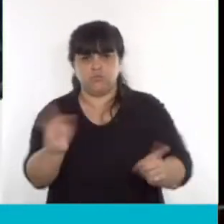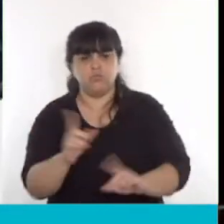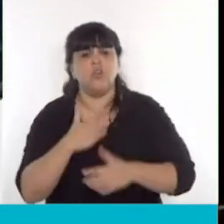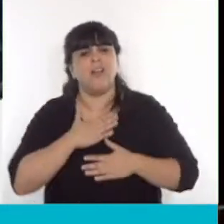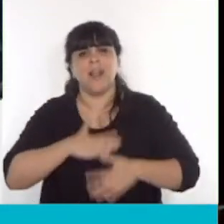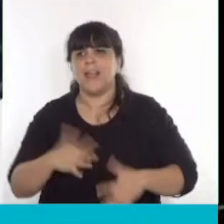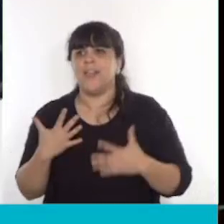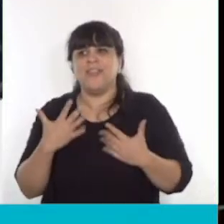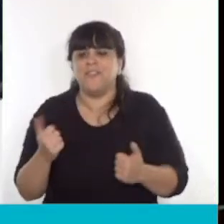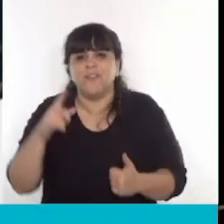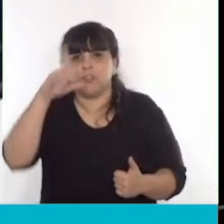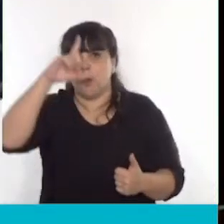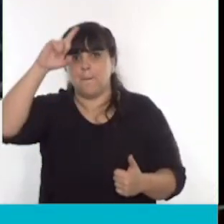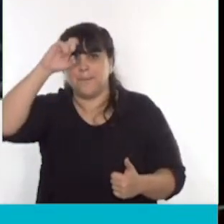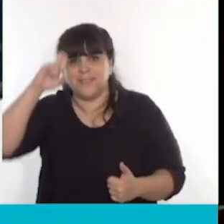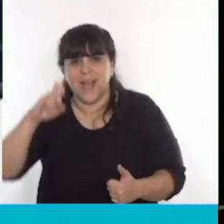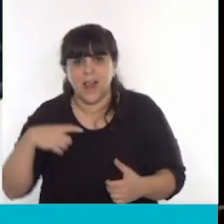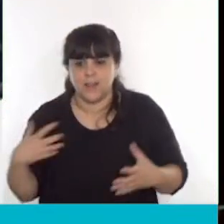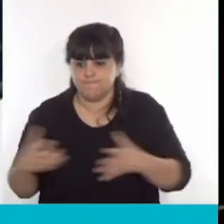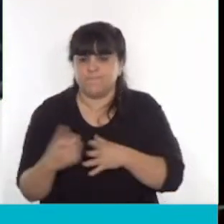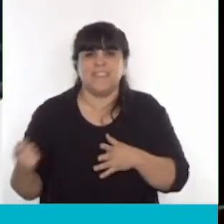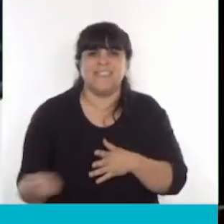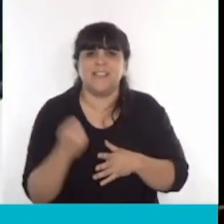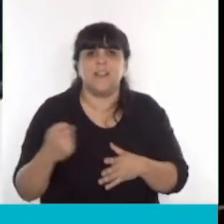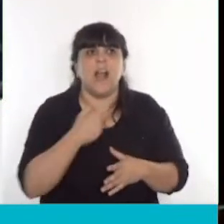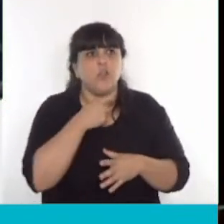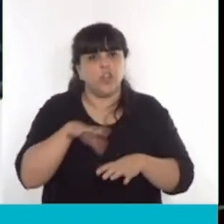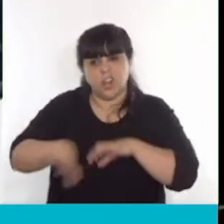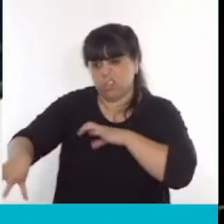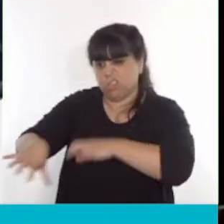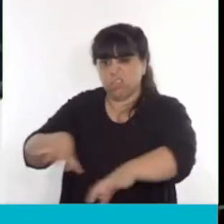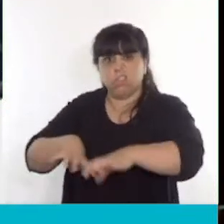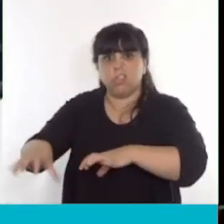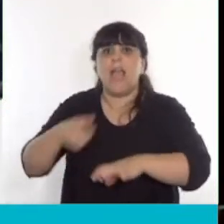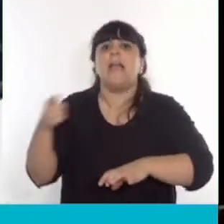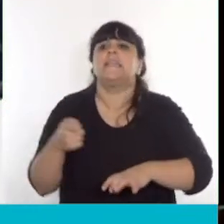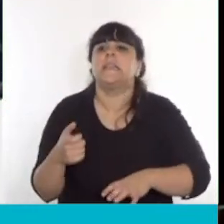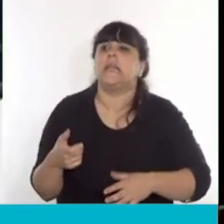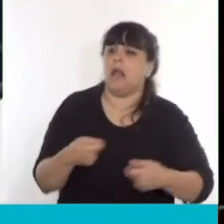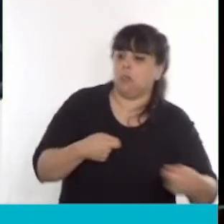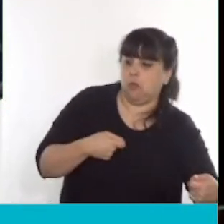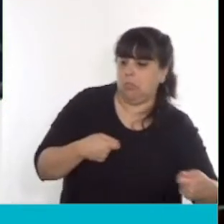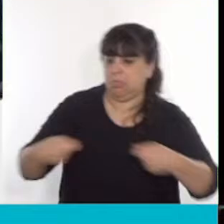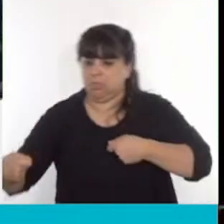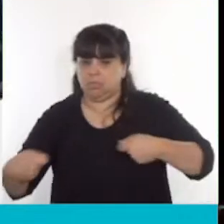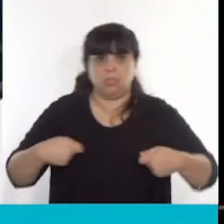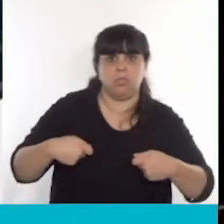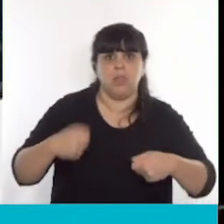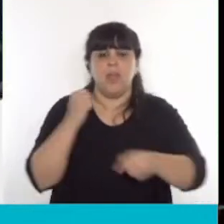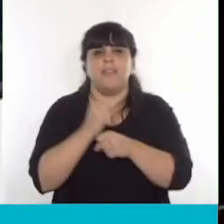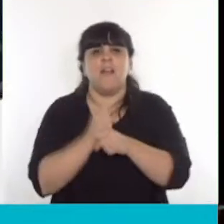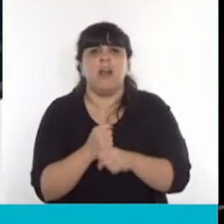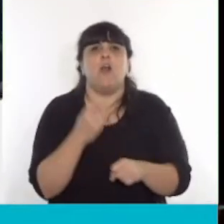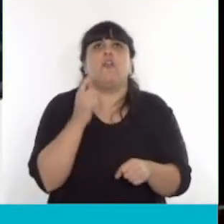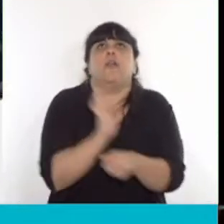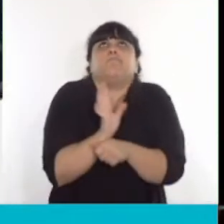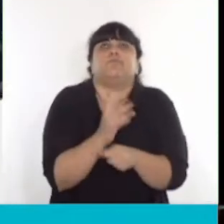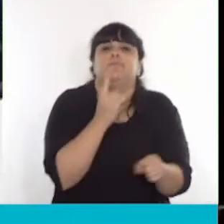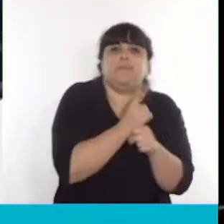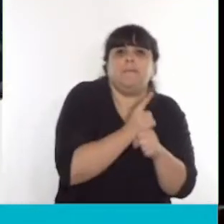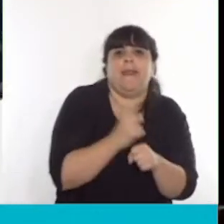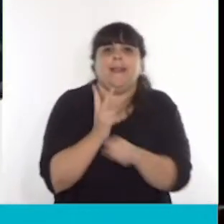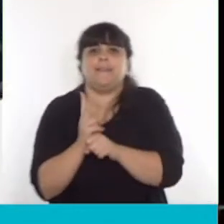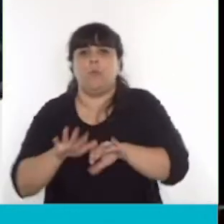a las direcciones sindicales que los querían dividir entre sindicatos de un lado y del otro, trabajadores de primera y de segunda.